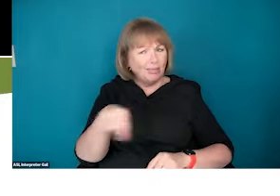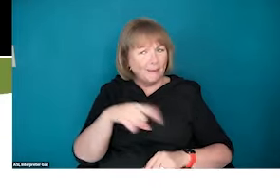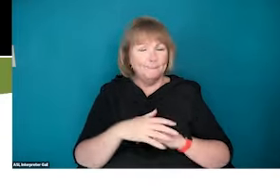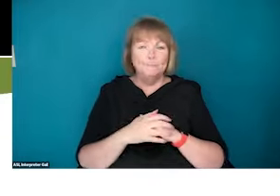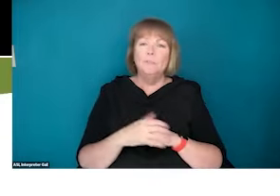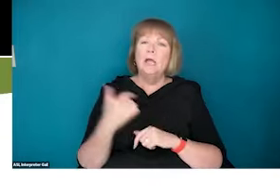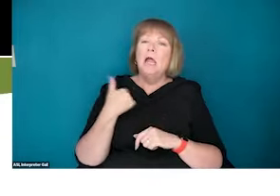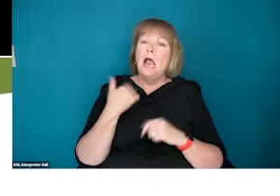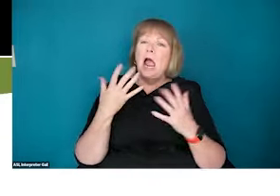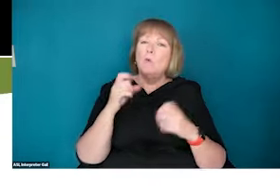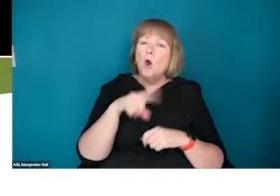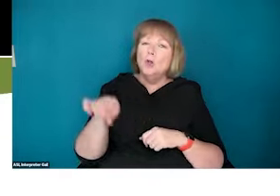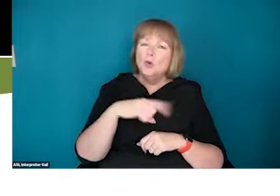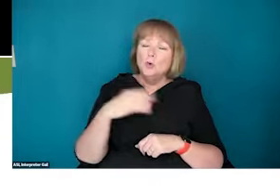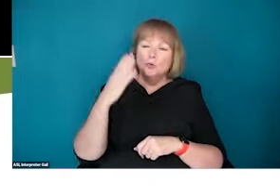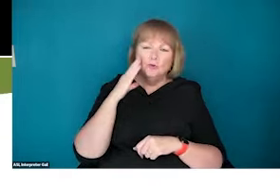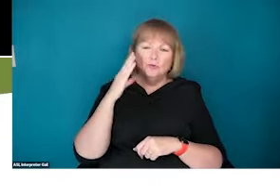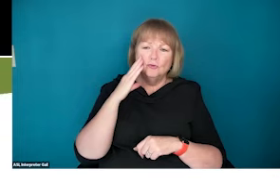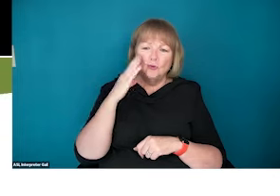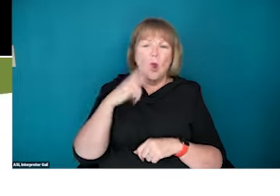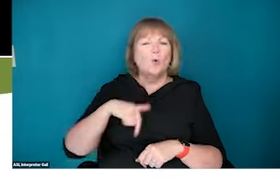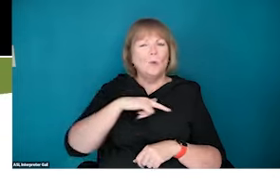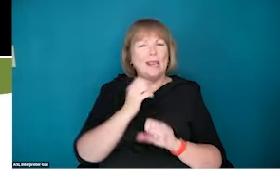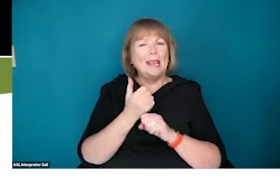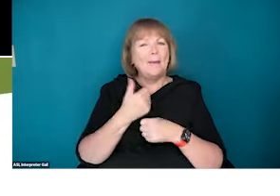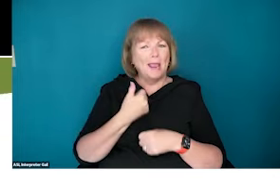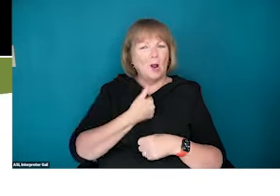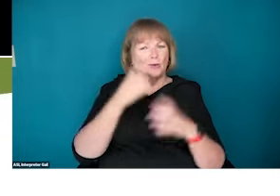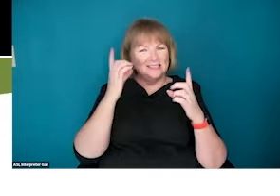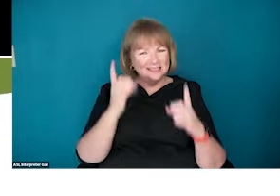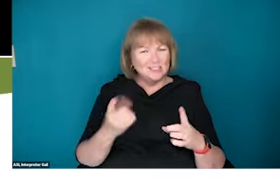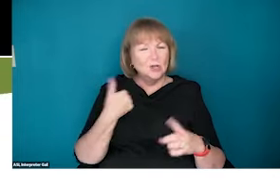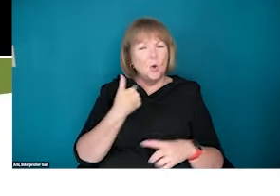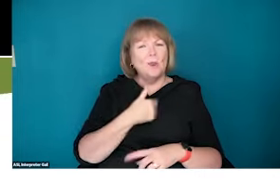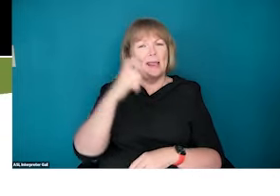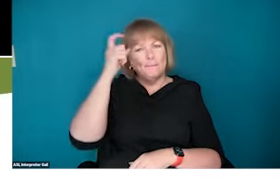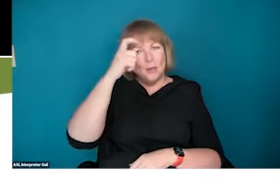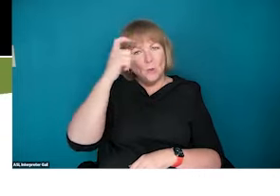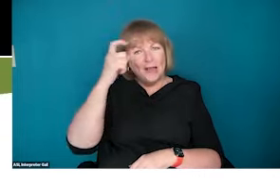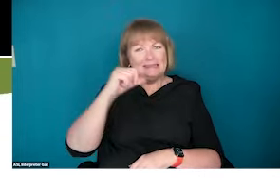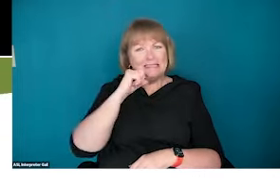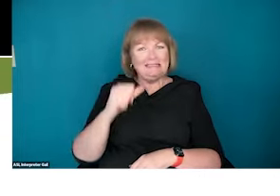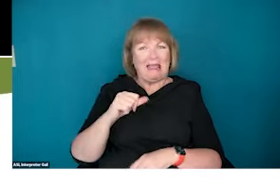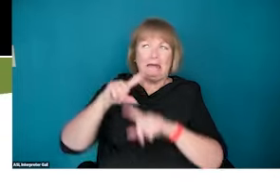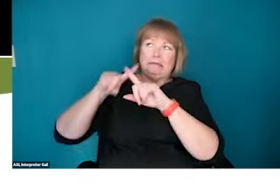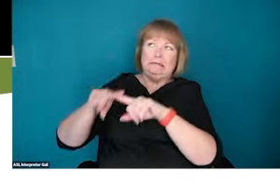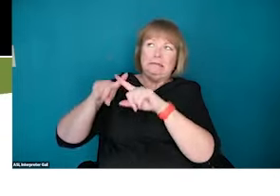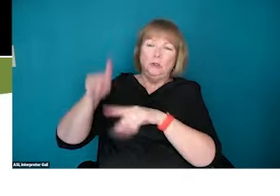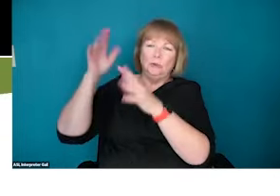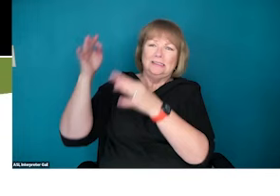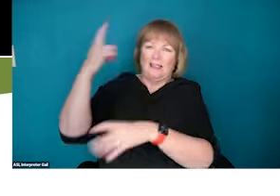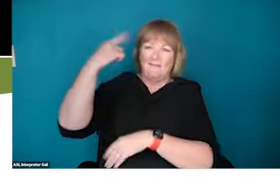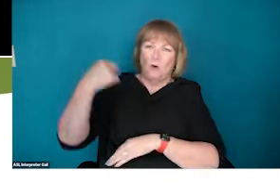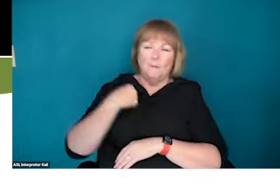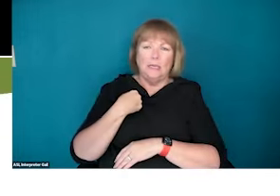adultez, somos capaces de aprender habilidades para tomar decisiones y lo hacemos de forma responsable. Jordan,